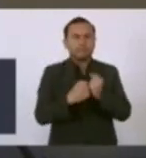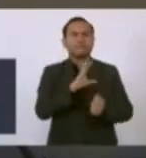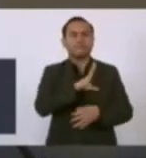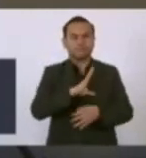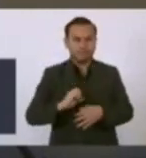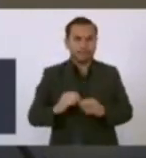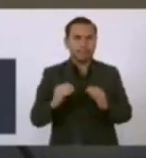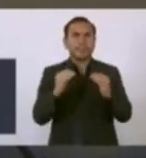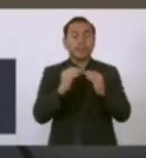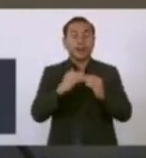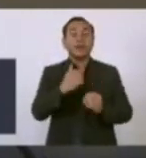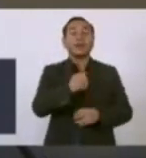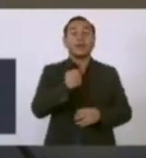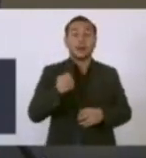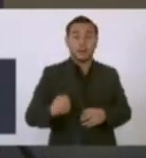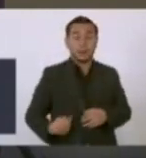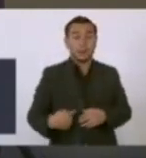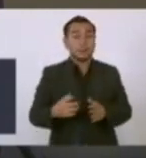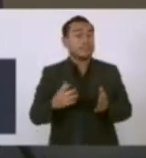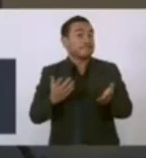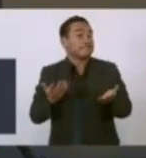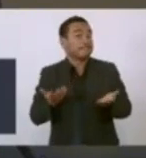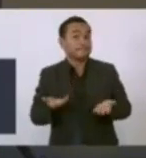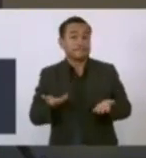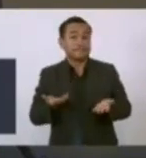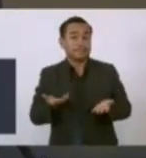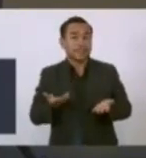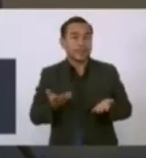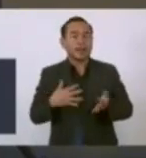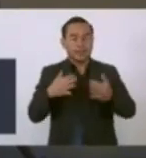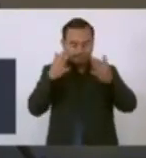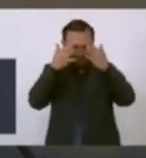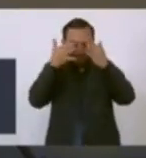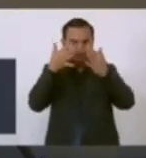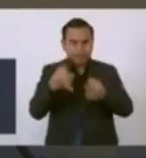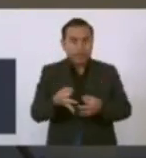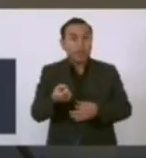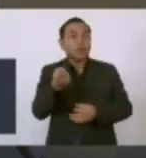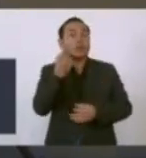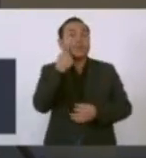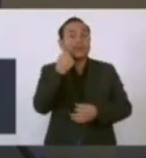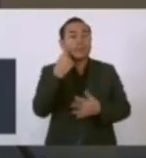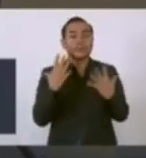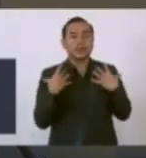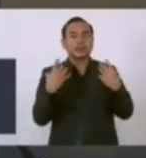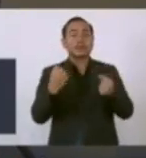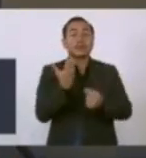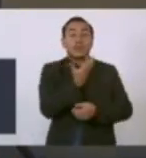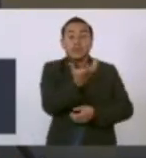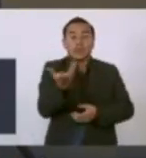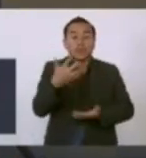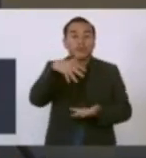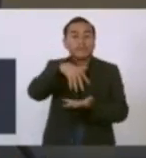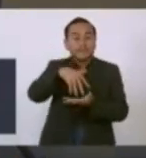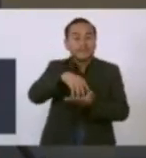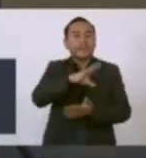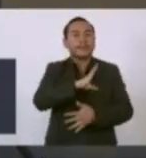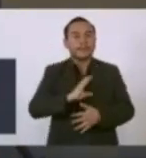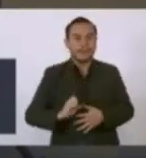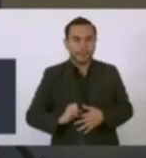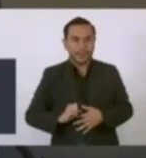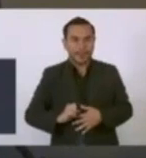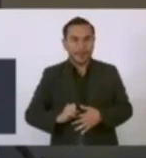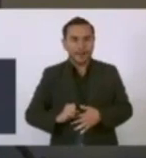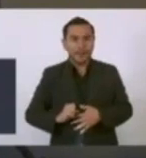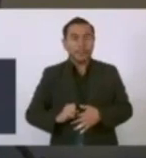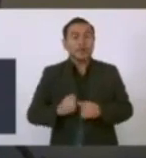igual como lo es China, pero decidimos hacerlo para salvaguardar la salud de los salvadoreños. Cuando se expandió